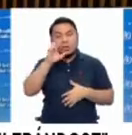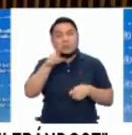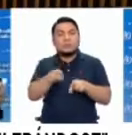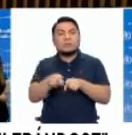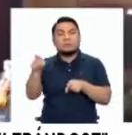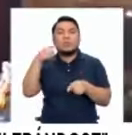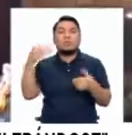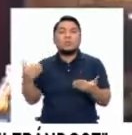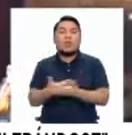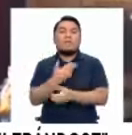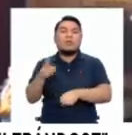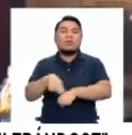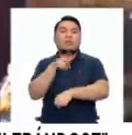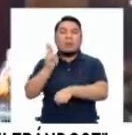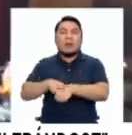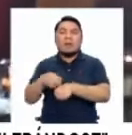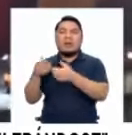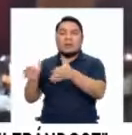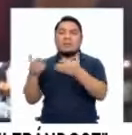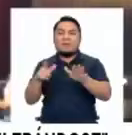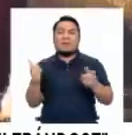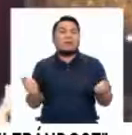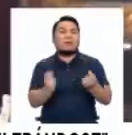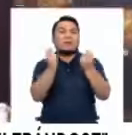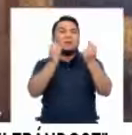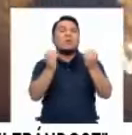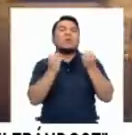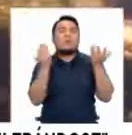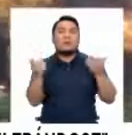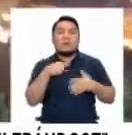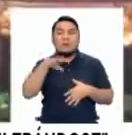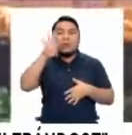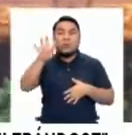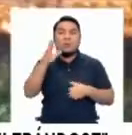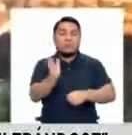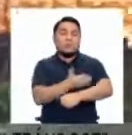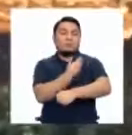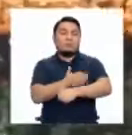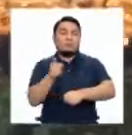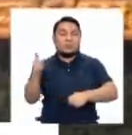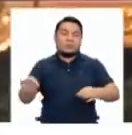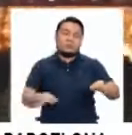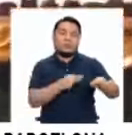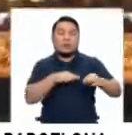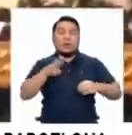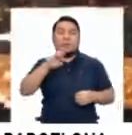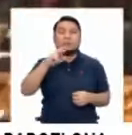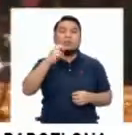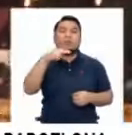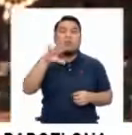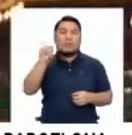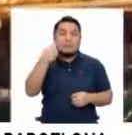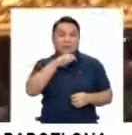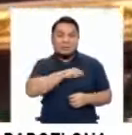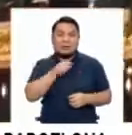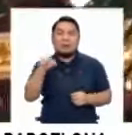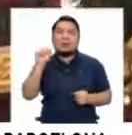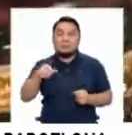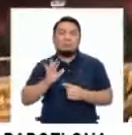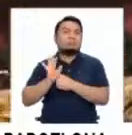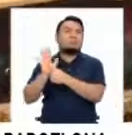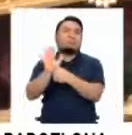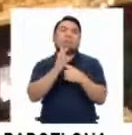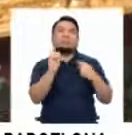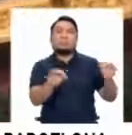su nueva normalidad y lo celebra de esta forma. Cuatro músicos de la Orquesta Sinfónica de Barcelona ofrecieron un particular